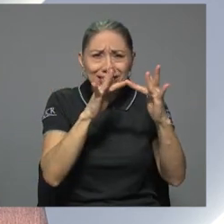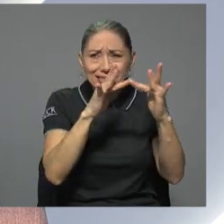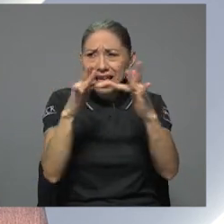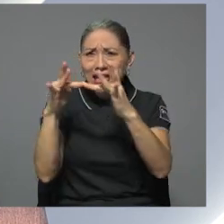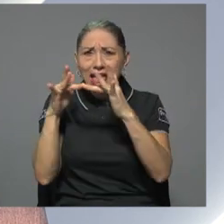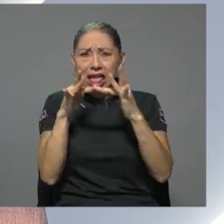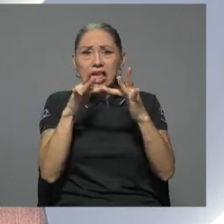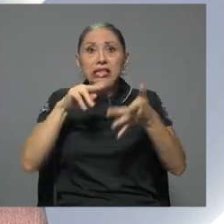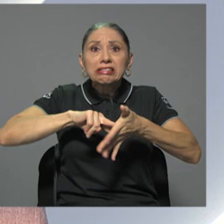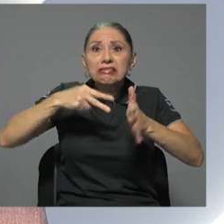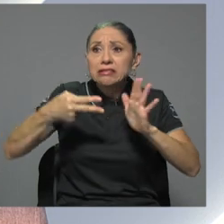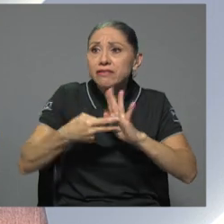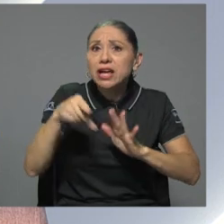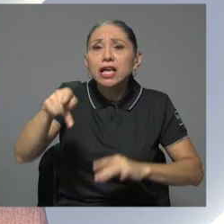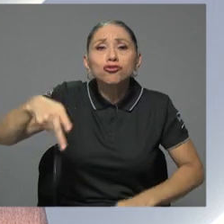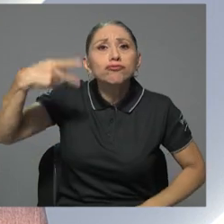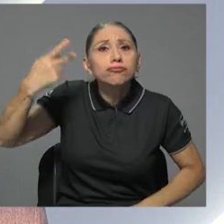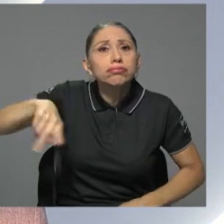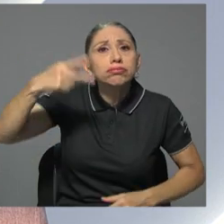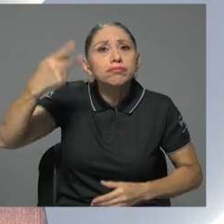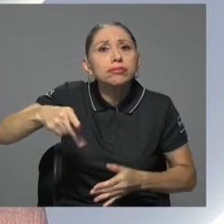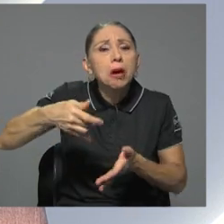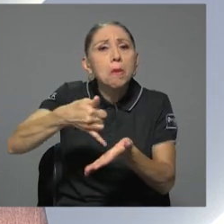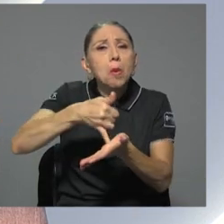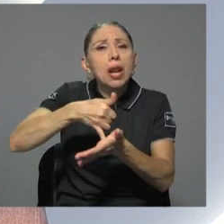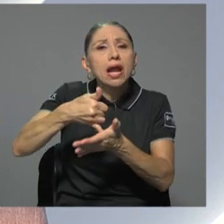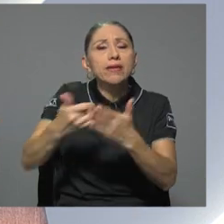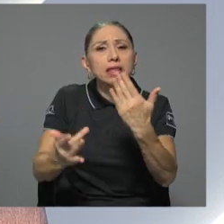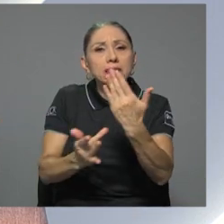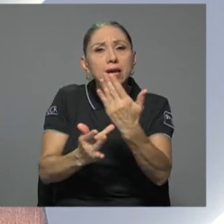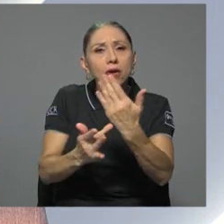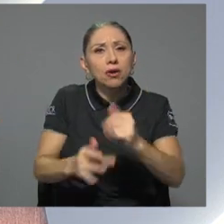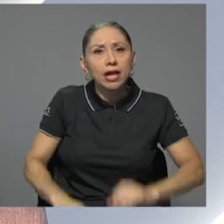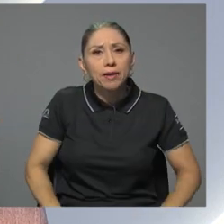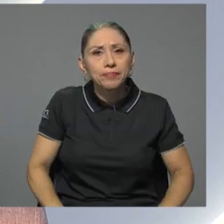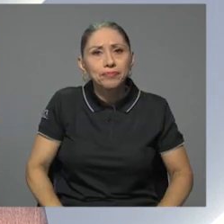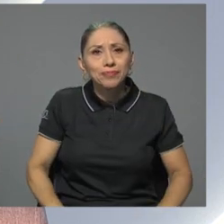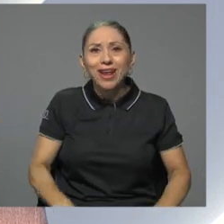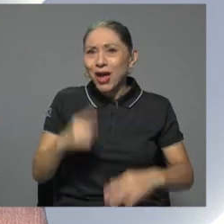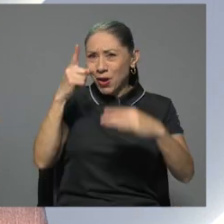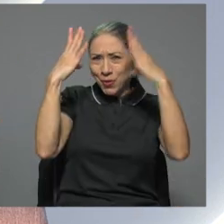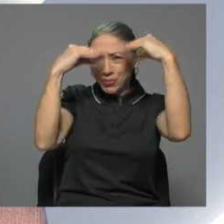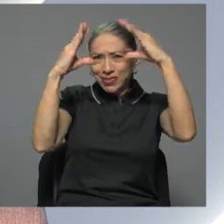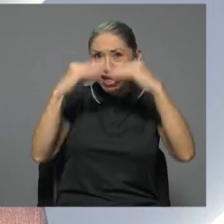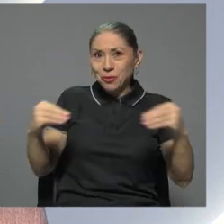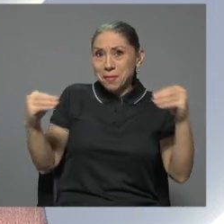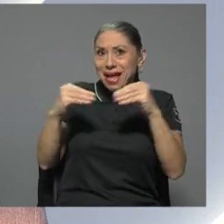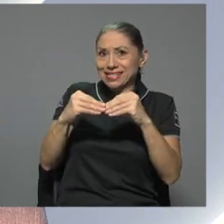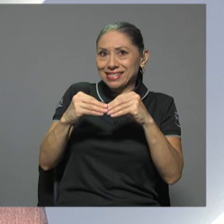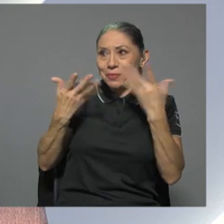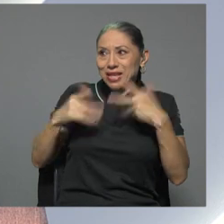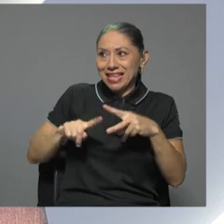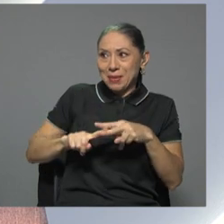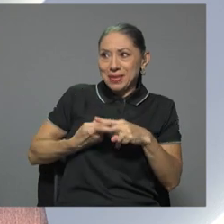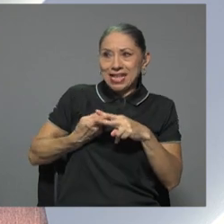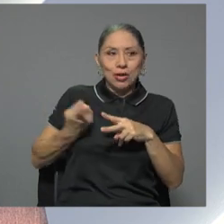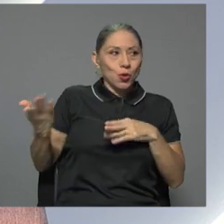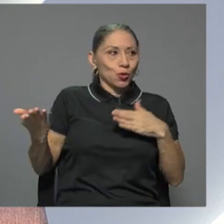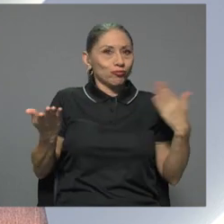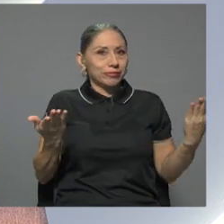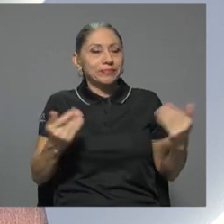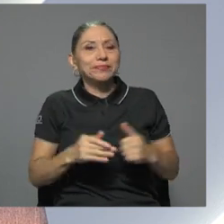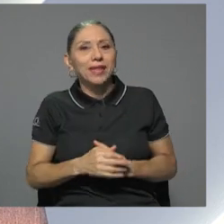una vulnera y tecnológica y un dato más porque ya tenemos que empezar con nuestras invitadas de esta noche